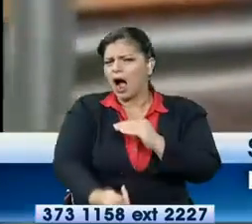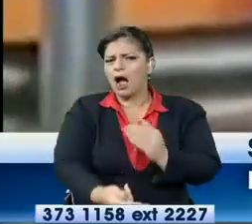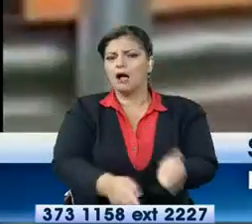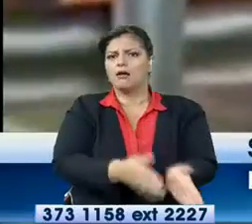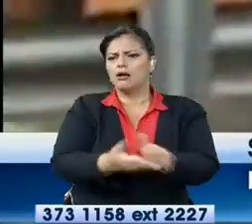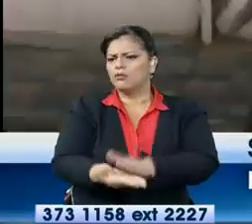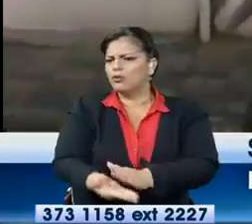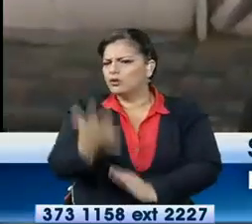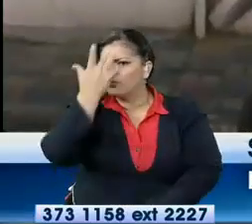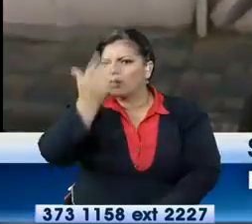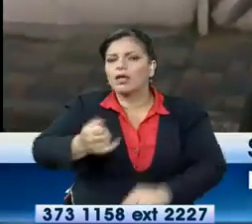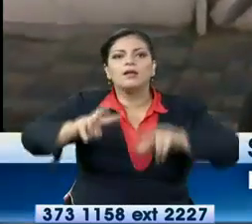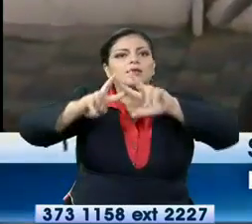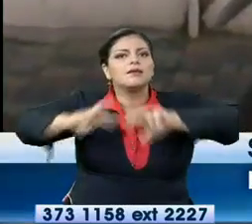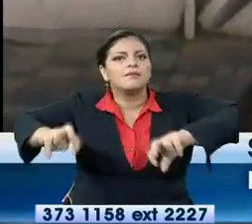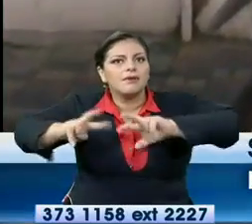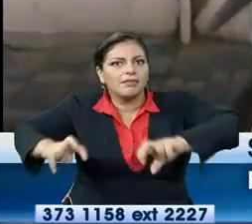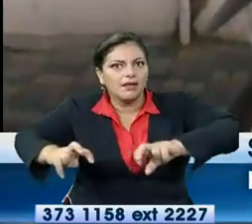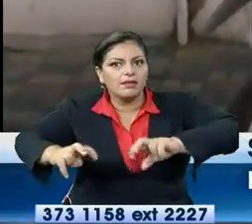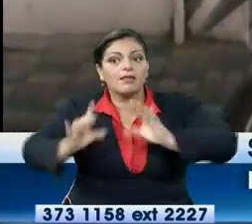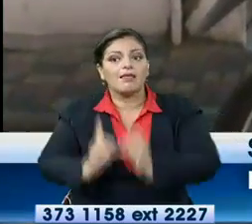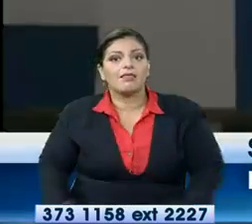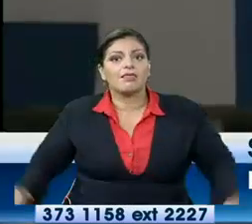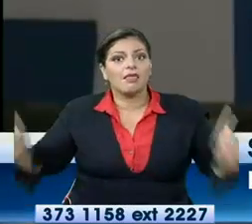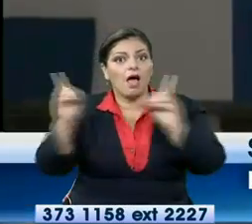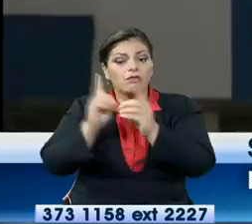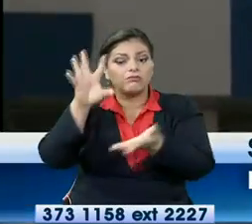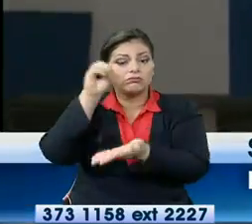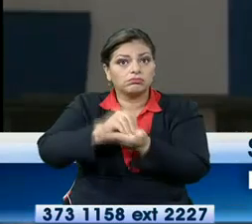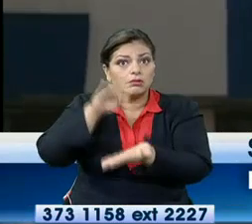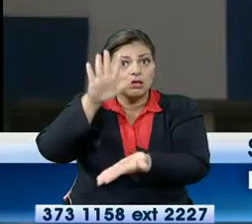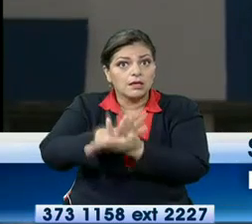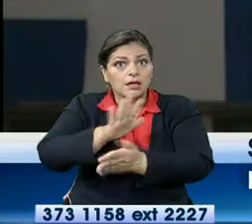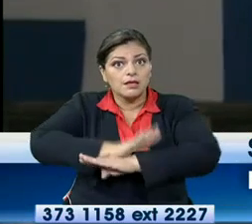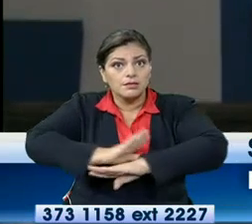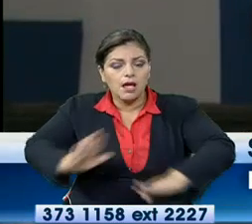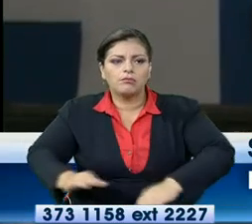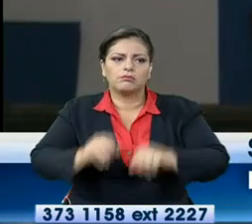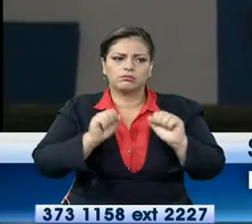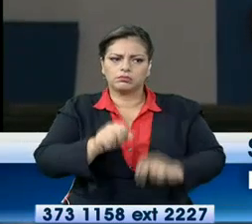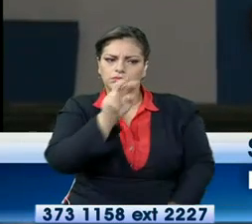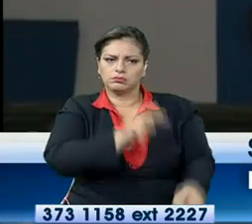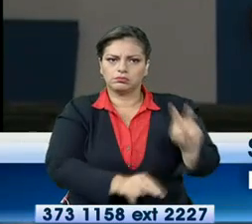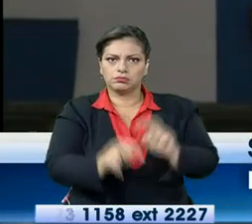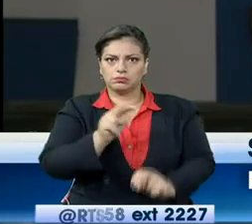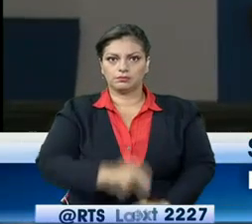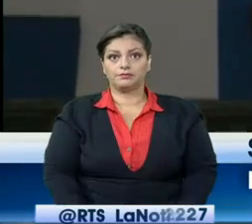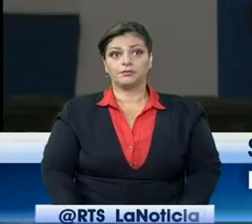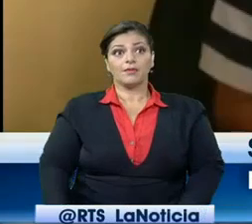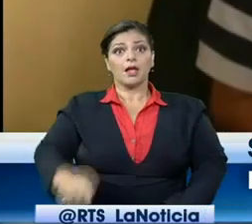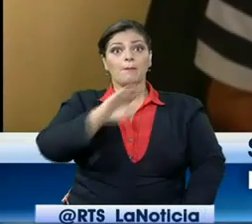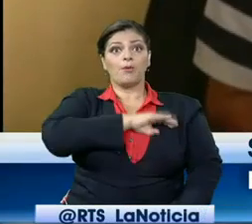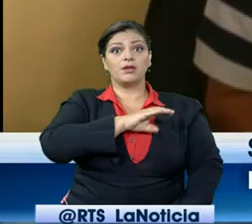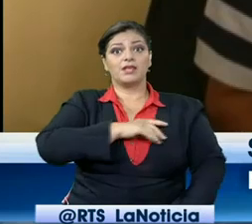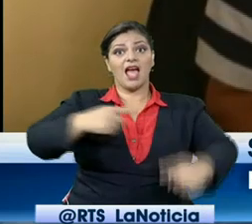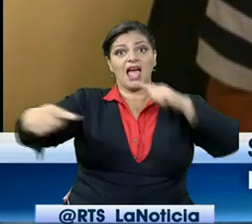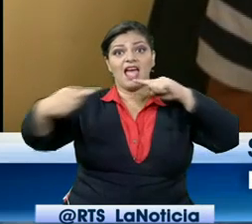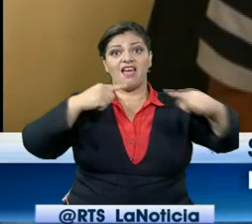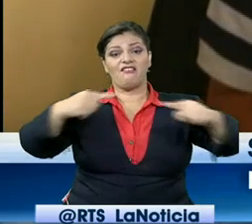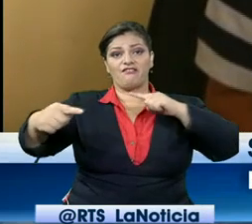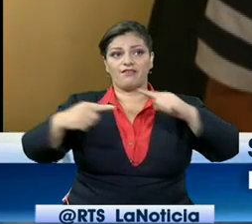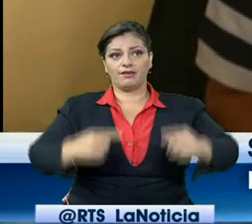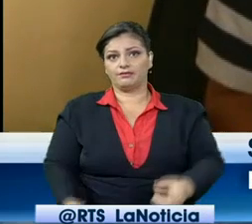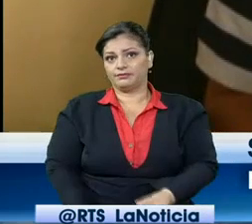diferentes datos. La policía estará vigilante de que estas medidas se cumplan estrictamente, dijo el jefe de la Policía Judicial del Distrito